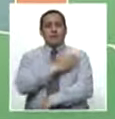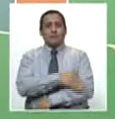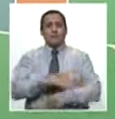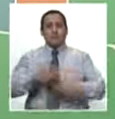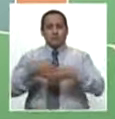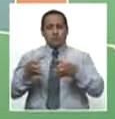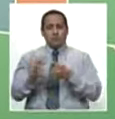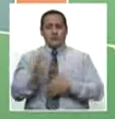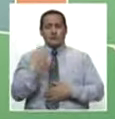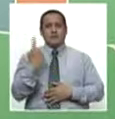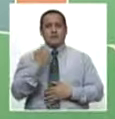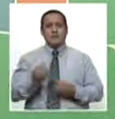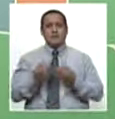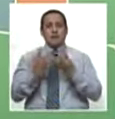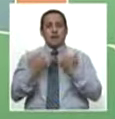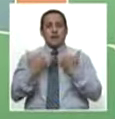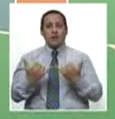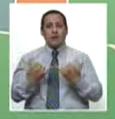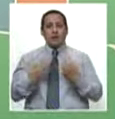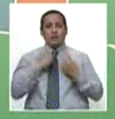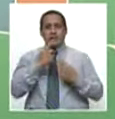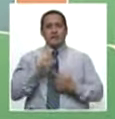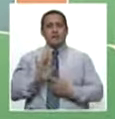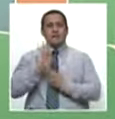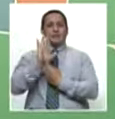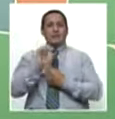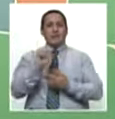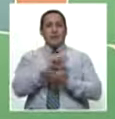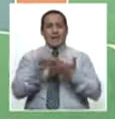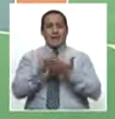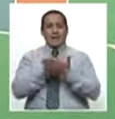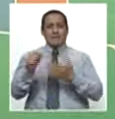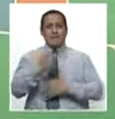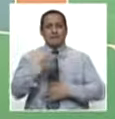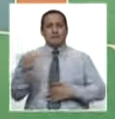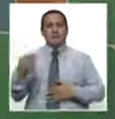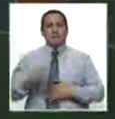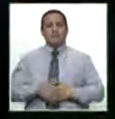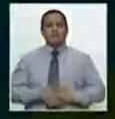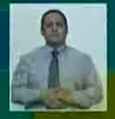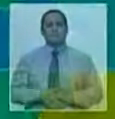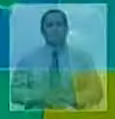favor de la colectividad. Y ahora sí, vamos a presentar la Agenda de la Semana.